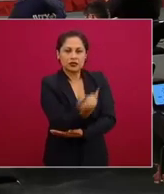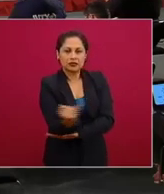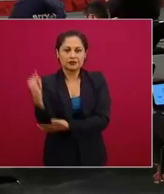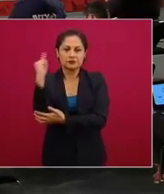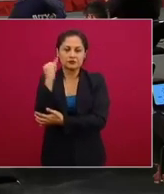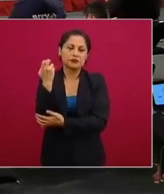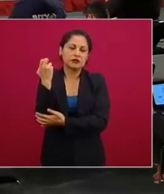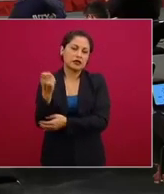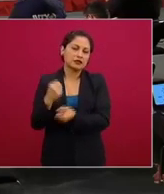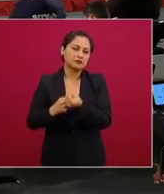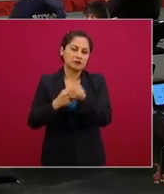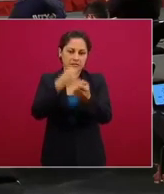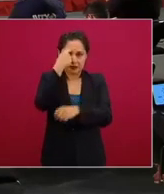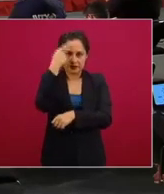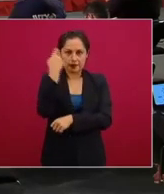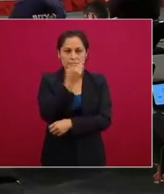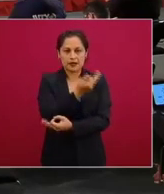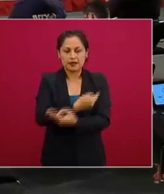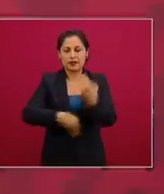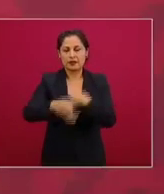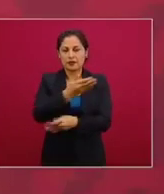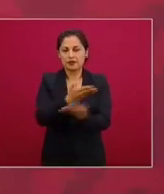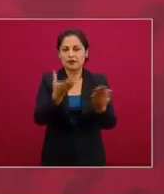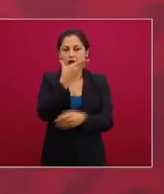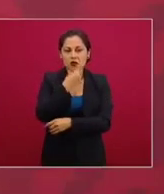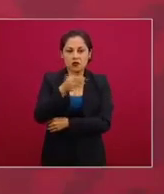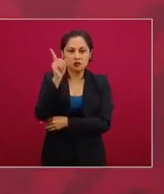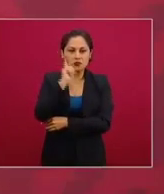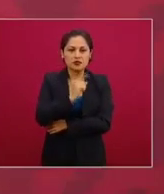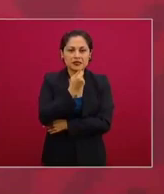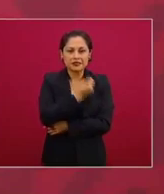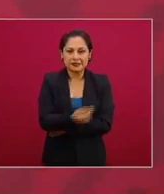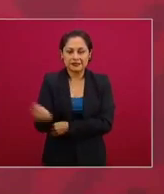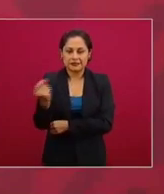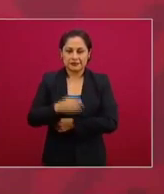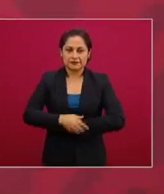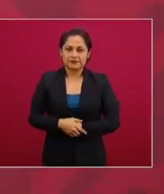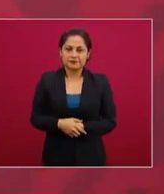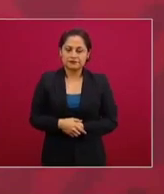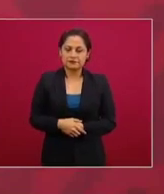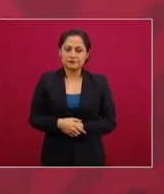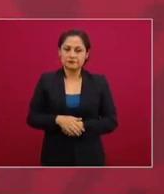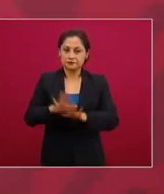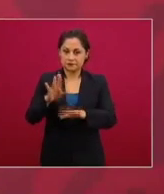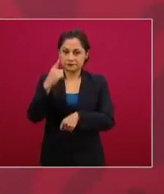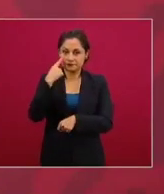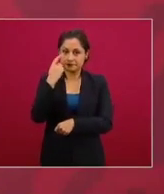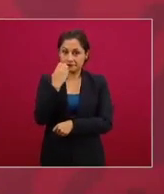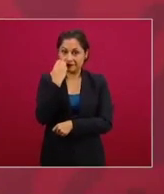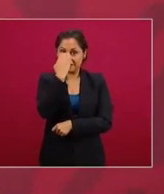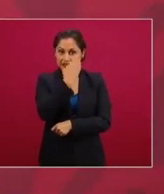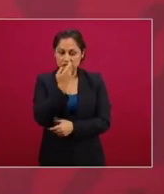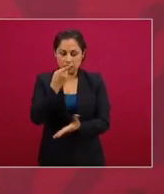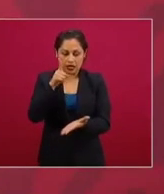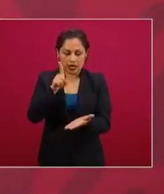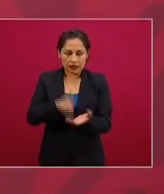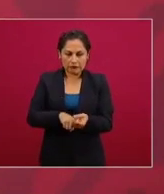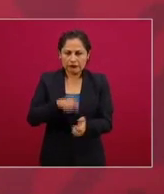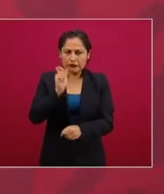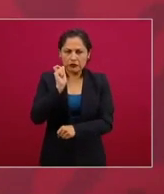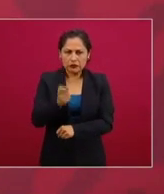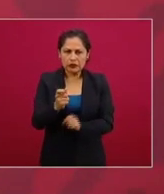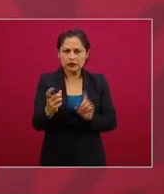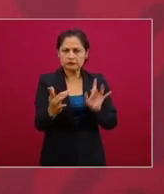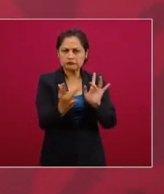niñas y niños. Muchas felicidades. La escuela es relación con otros. Ahora esta